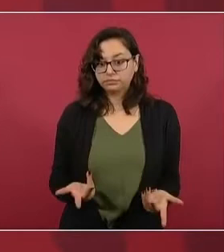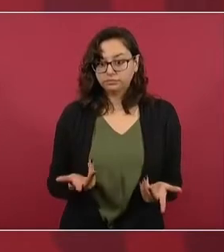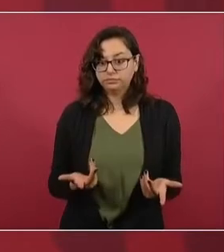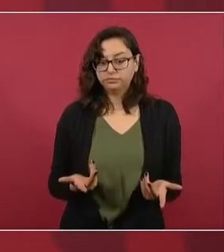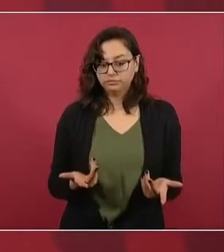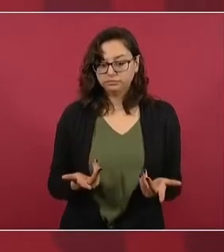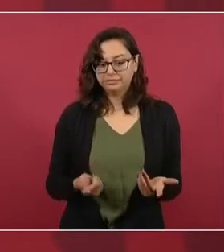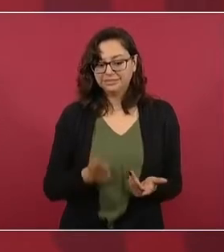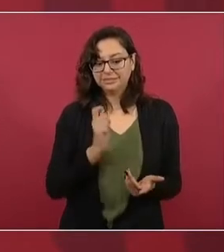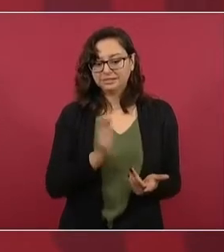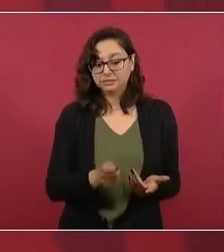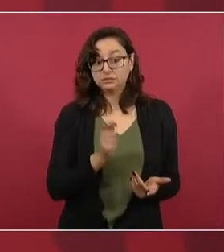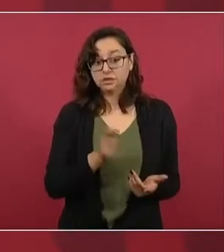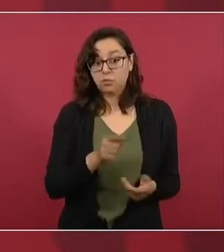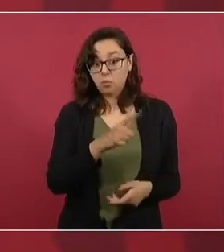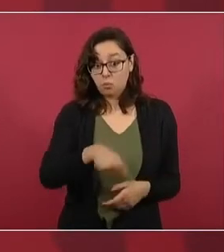no